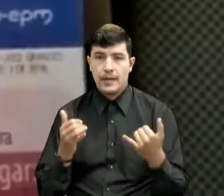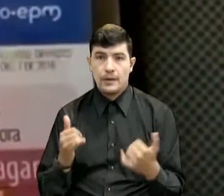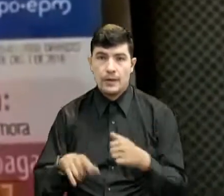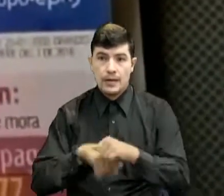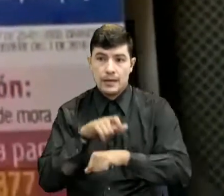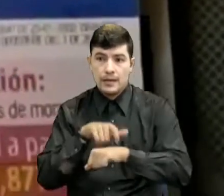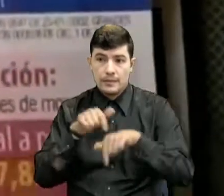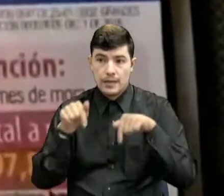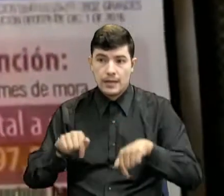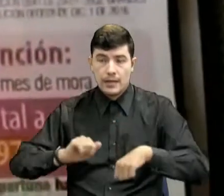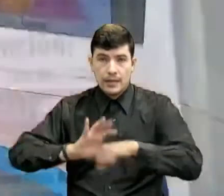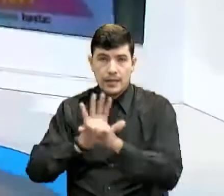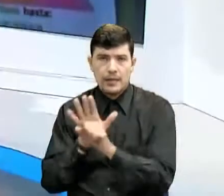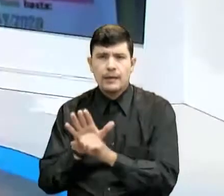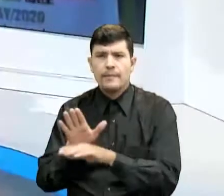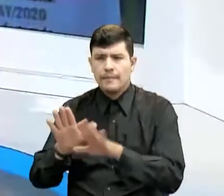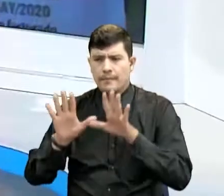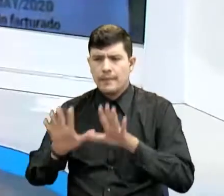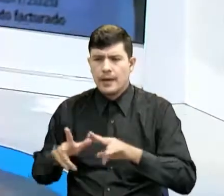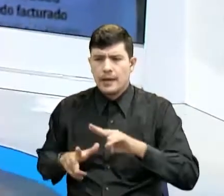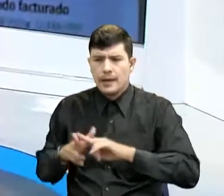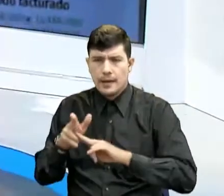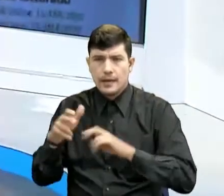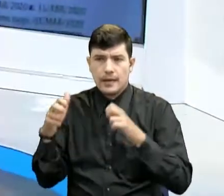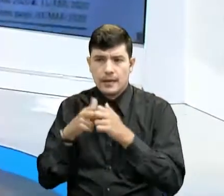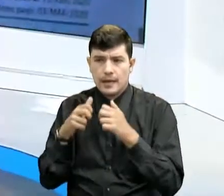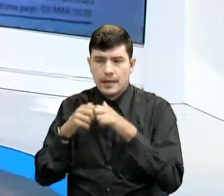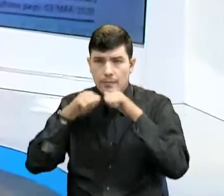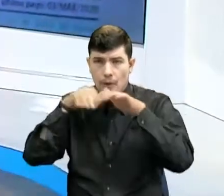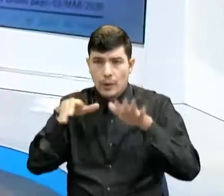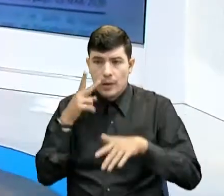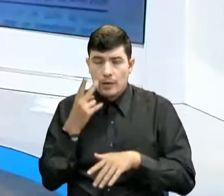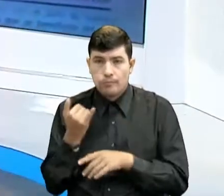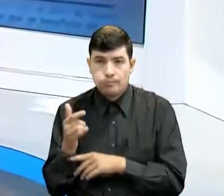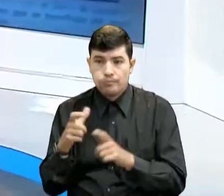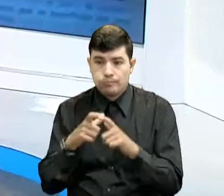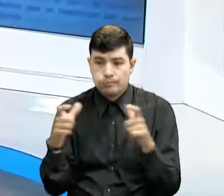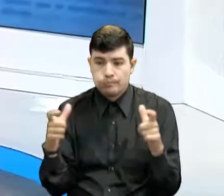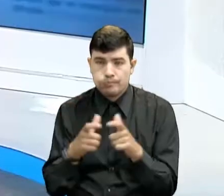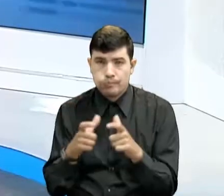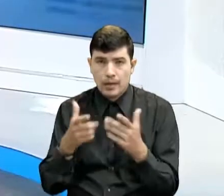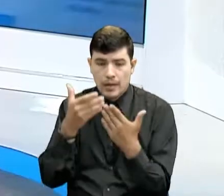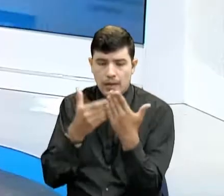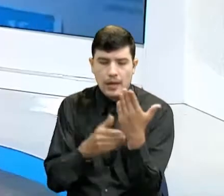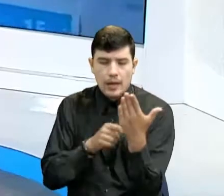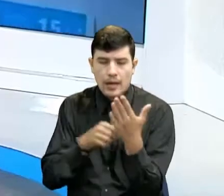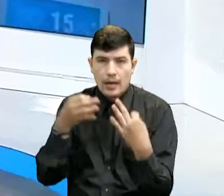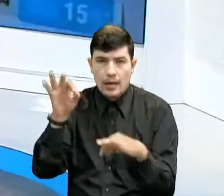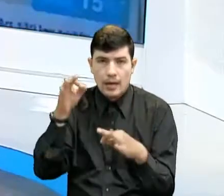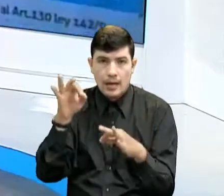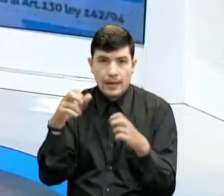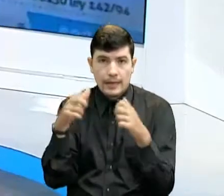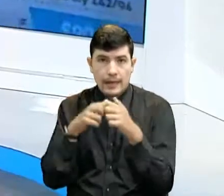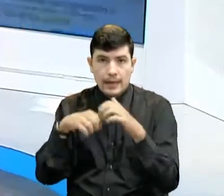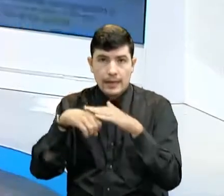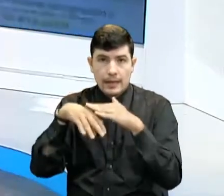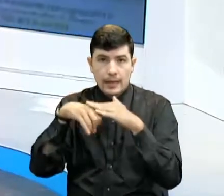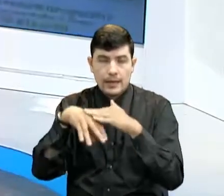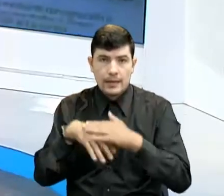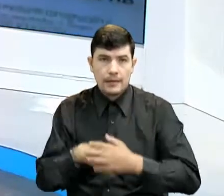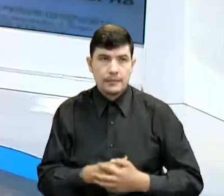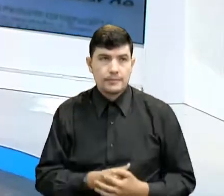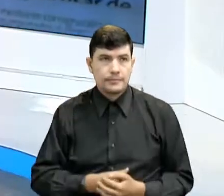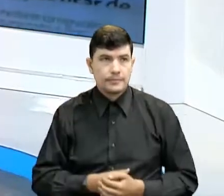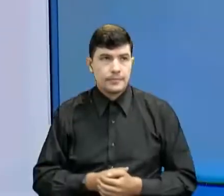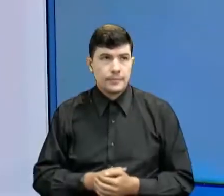pandemia el cobro de alumbrado público que aparece en la factura de la electrificadora muchas gracias y